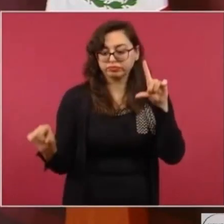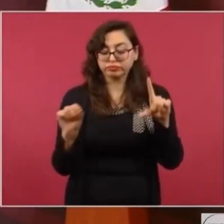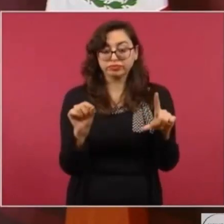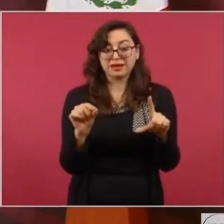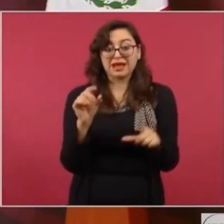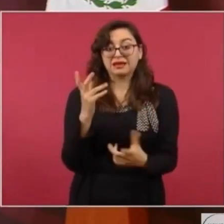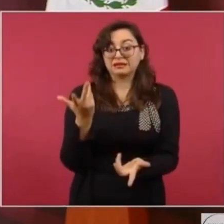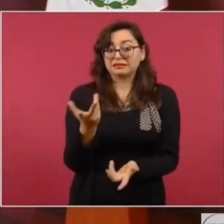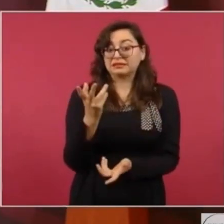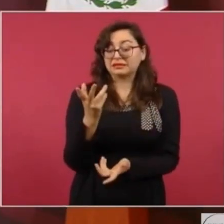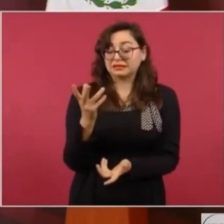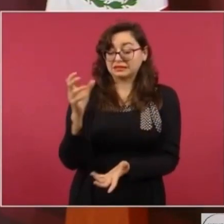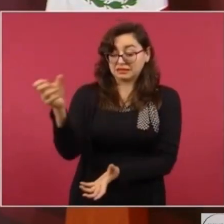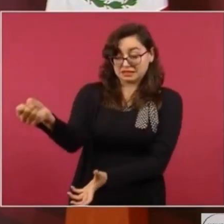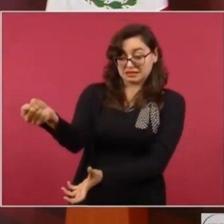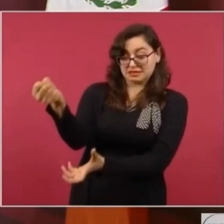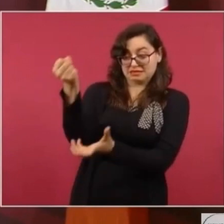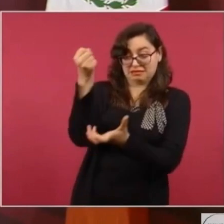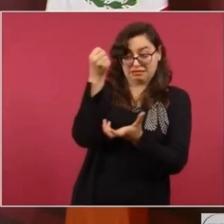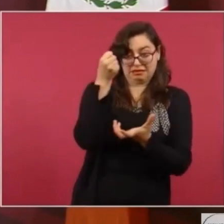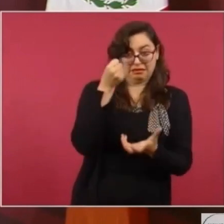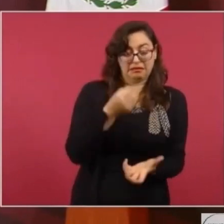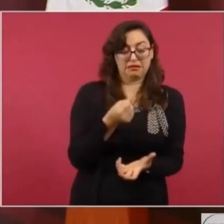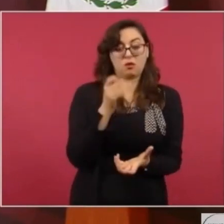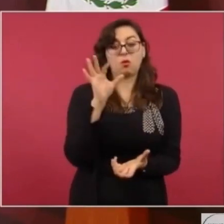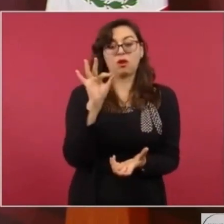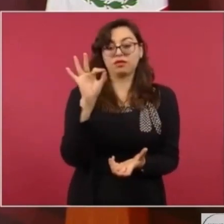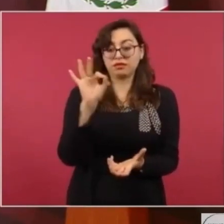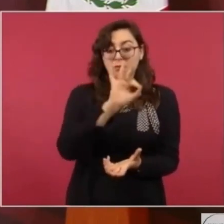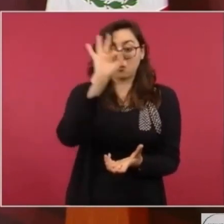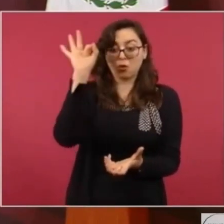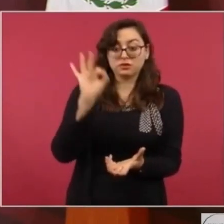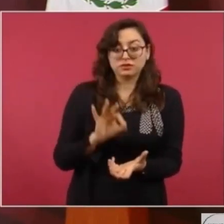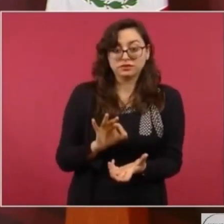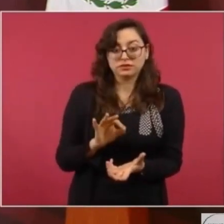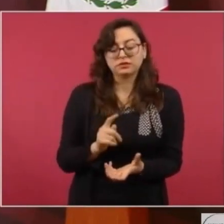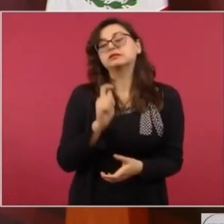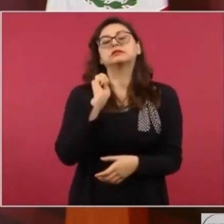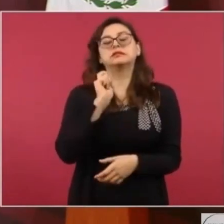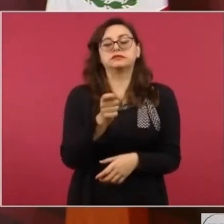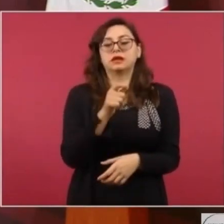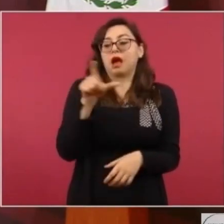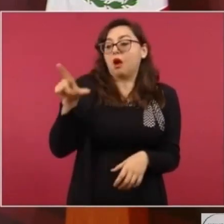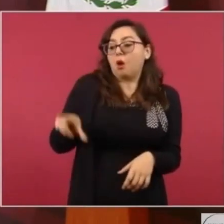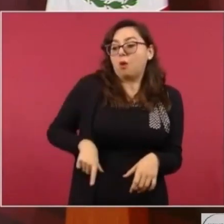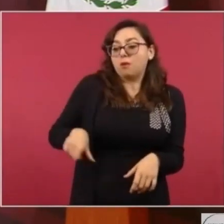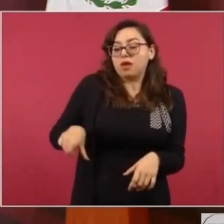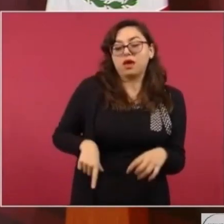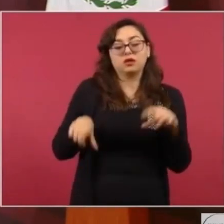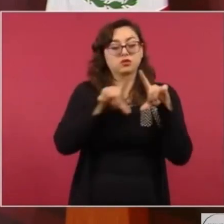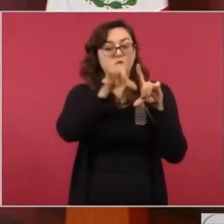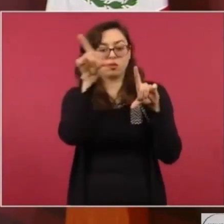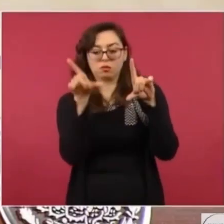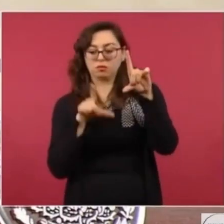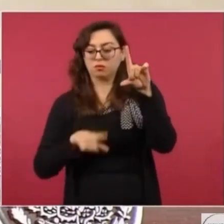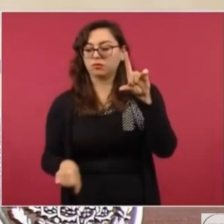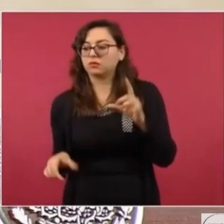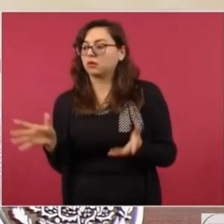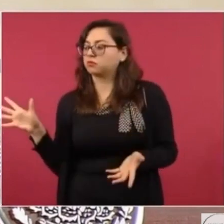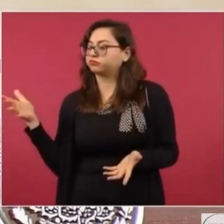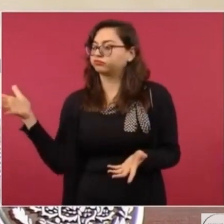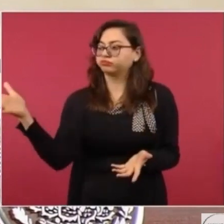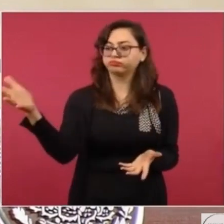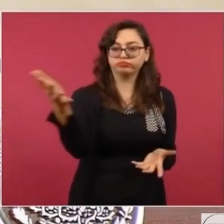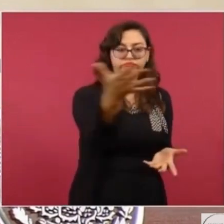30 años, 40% del presupuesto. Pues el presupuesto se integraba con recursos